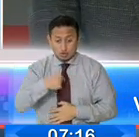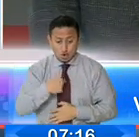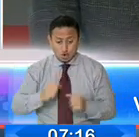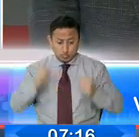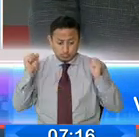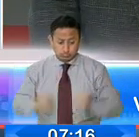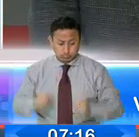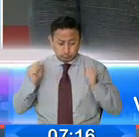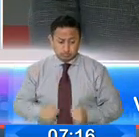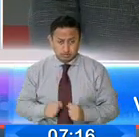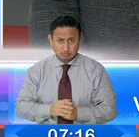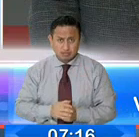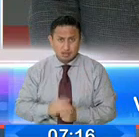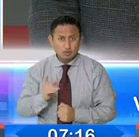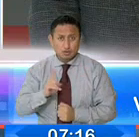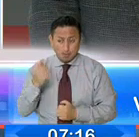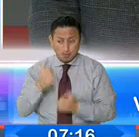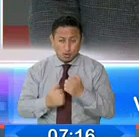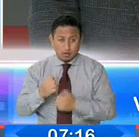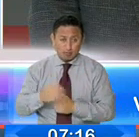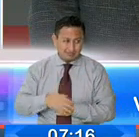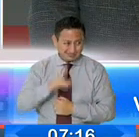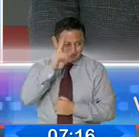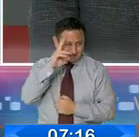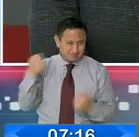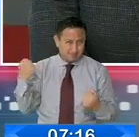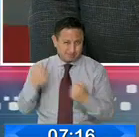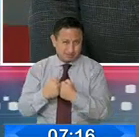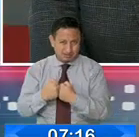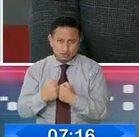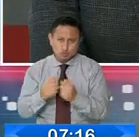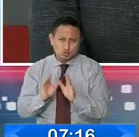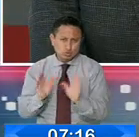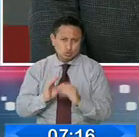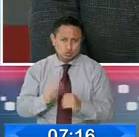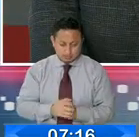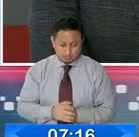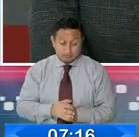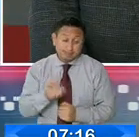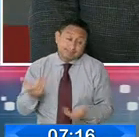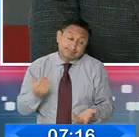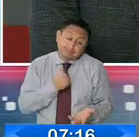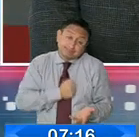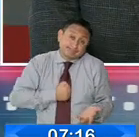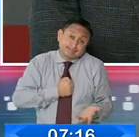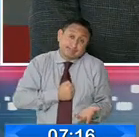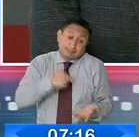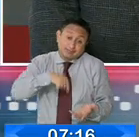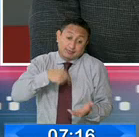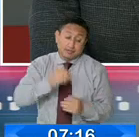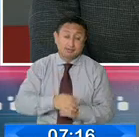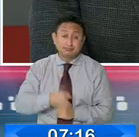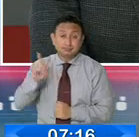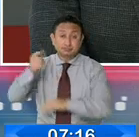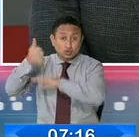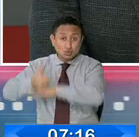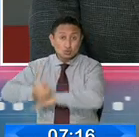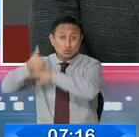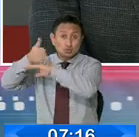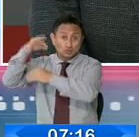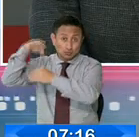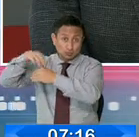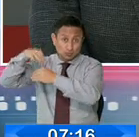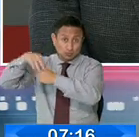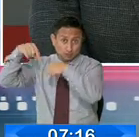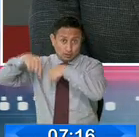queremos complicar el proceso electoral. Lamentablemente, el Tribunal Contencioso Electoral nos ha puesto